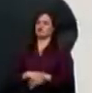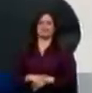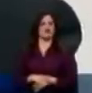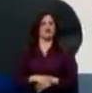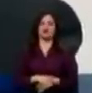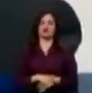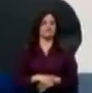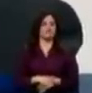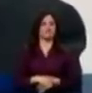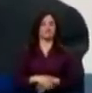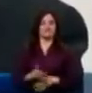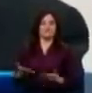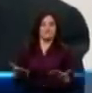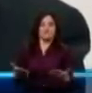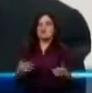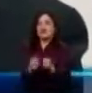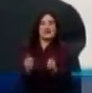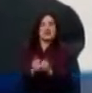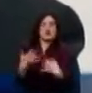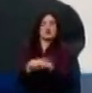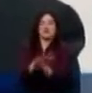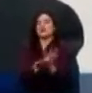no se había integrado todavía siquiera la bancada de